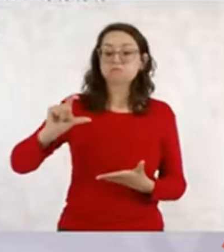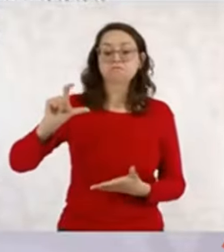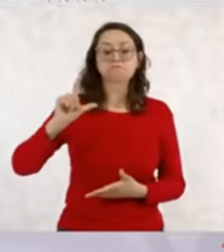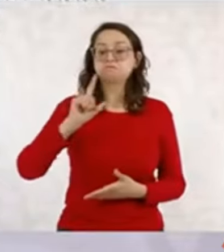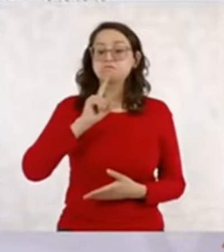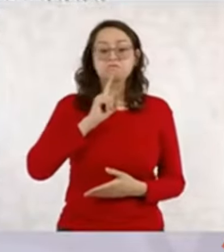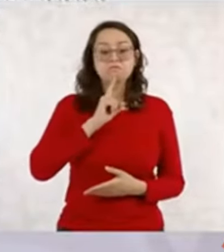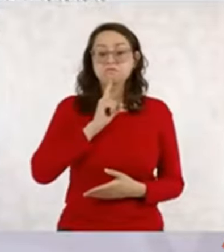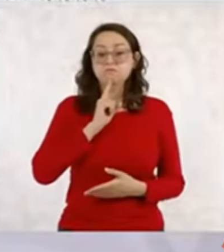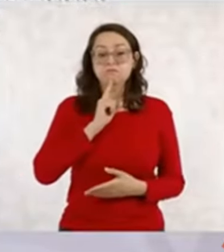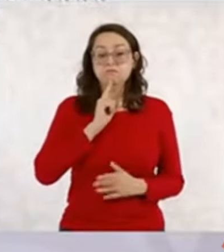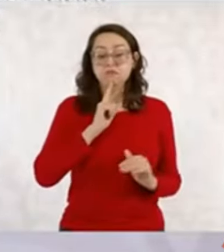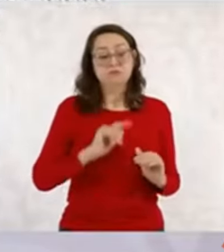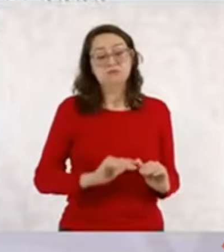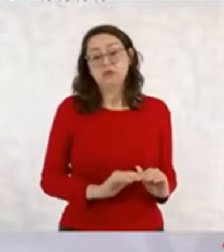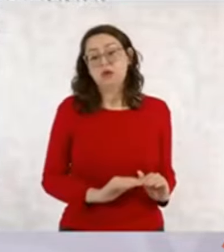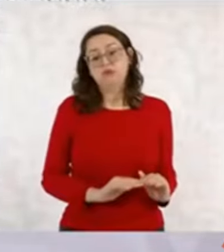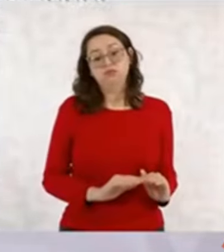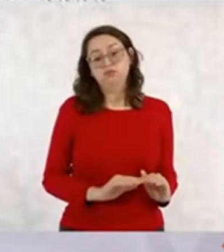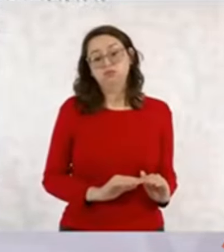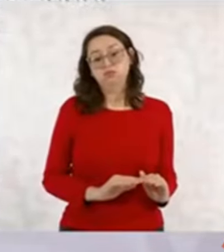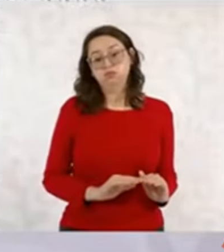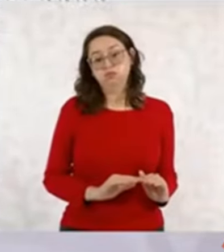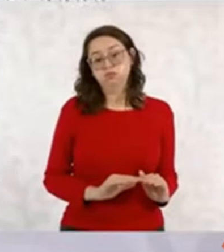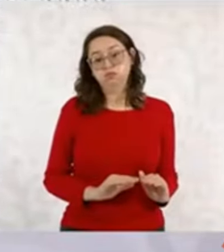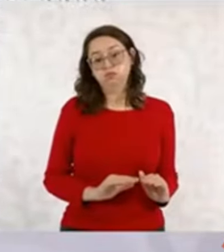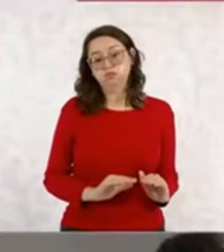crisis del 94,